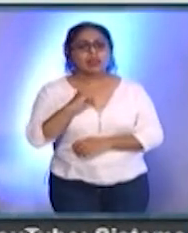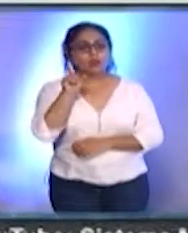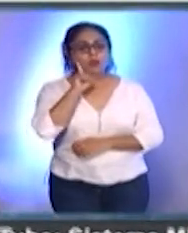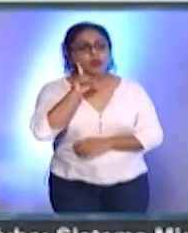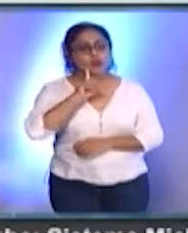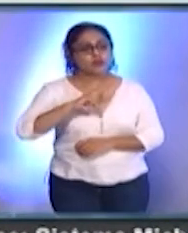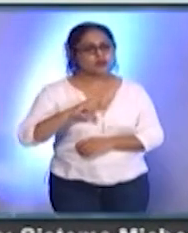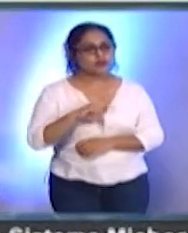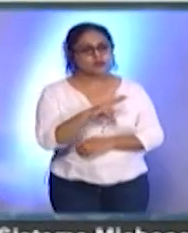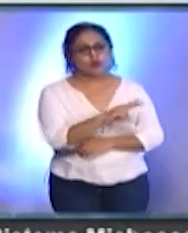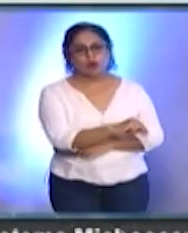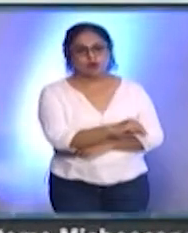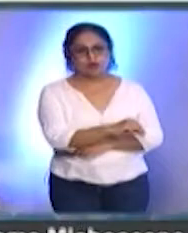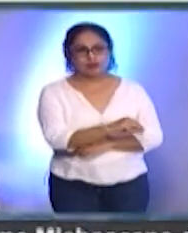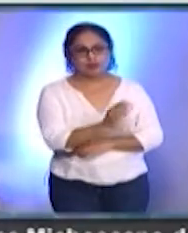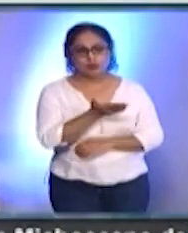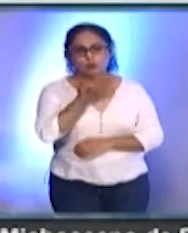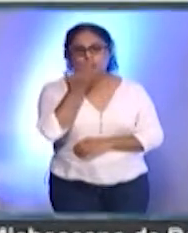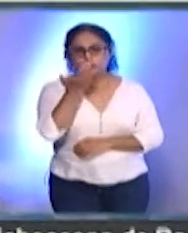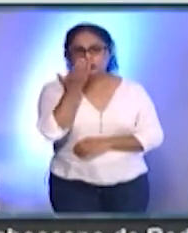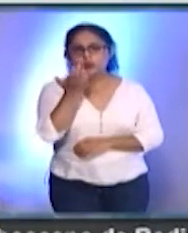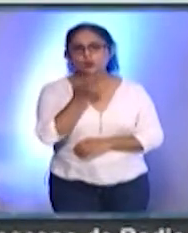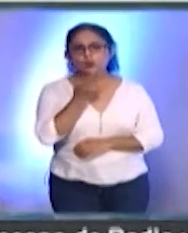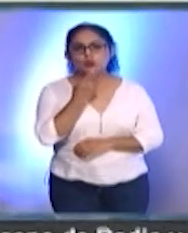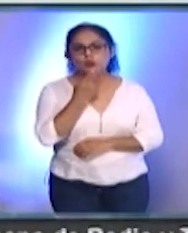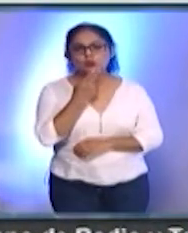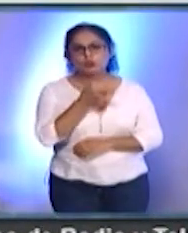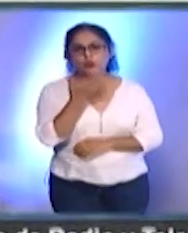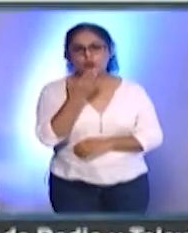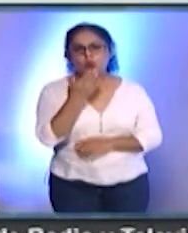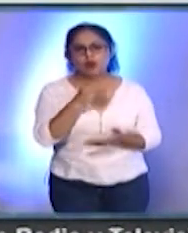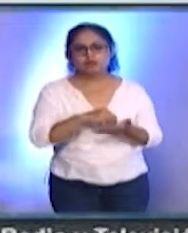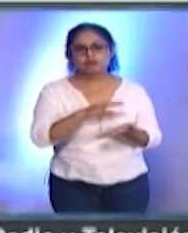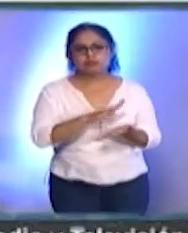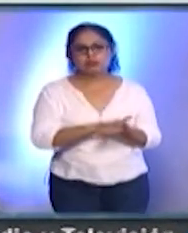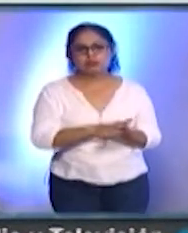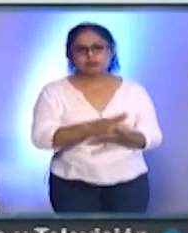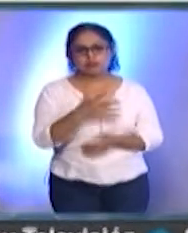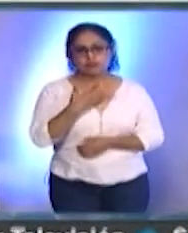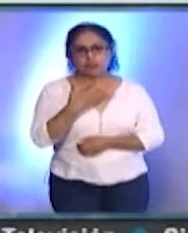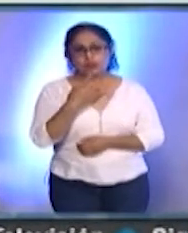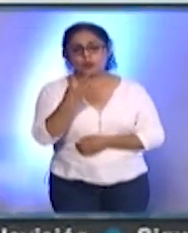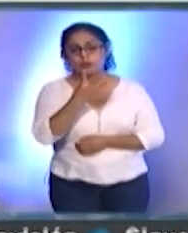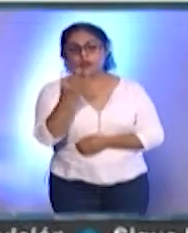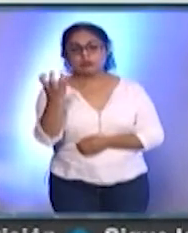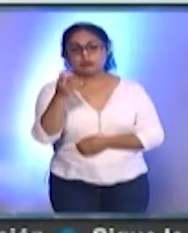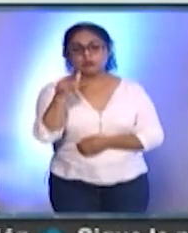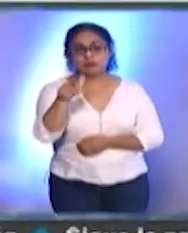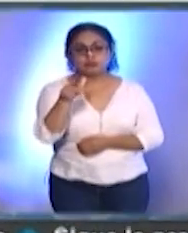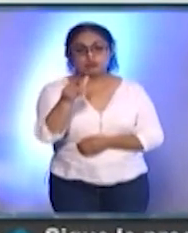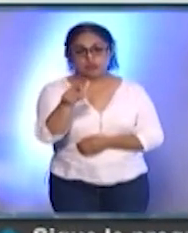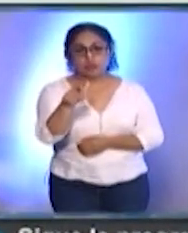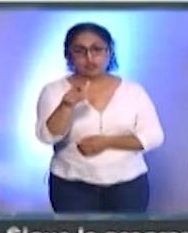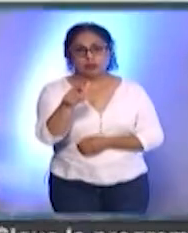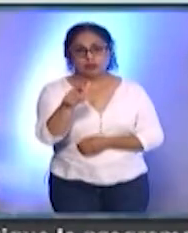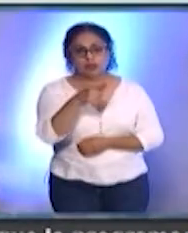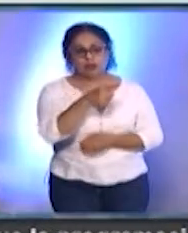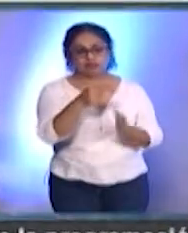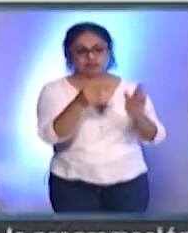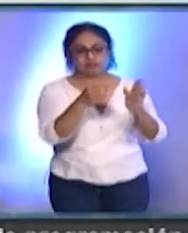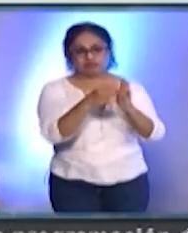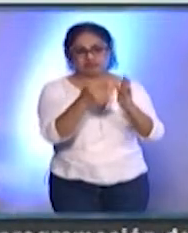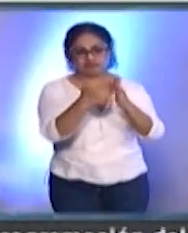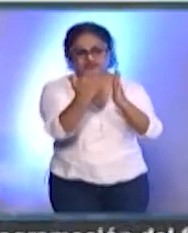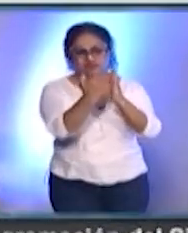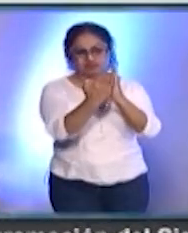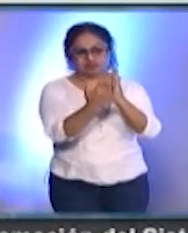el catálogo de usos y costumbres. En mi estado tiene 570 municipios, 417 de ellas se rigen por el sistema de